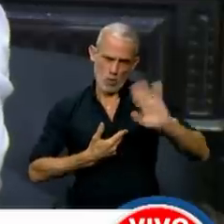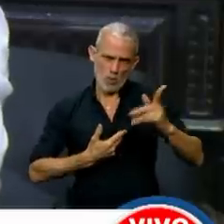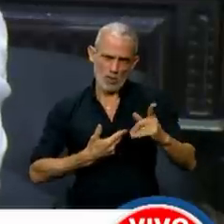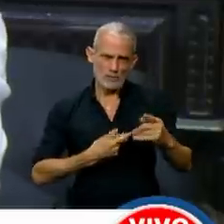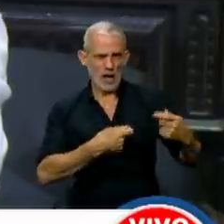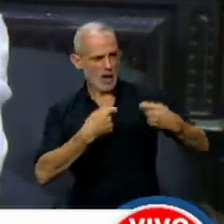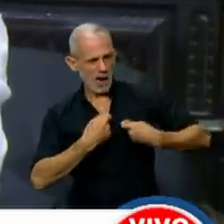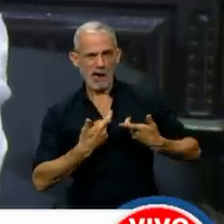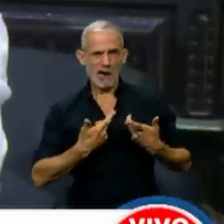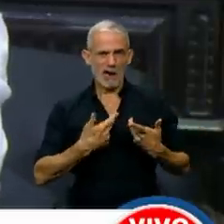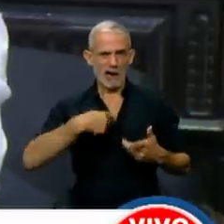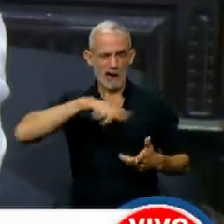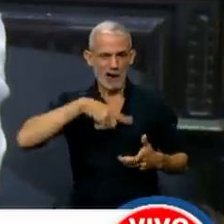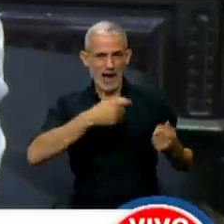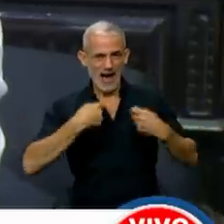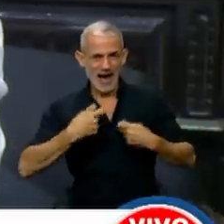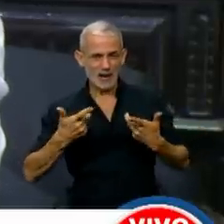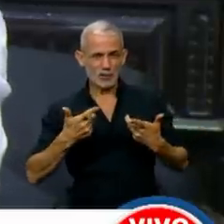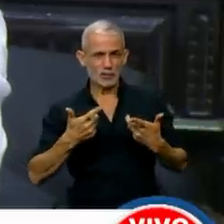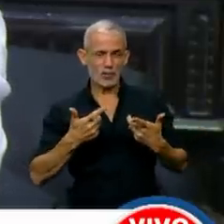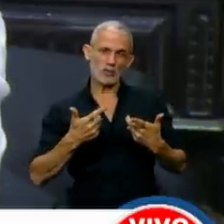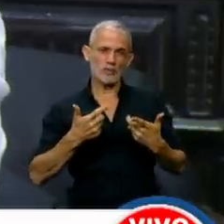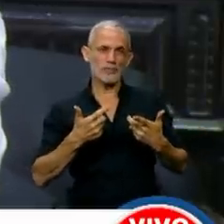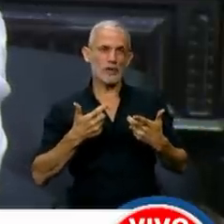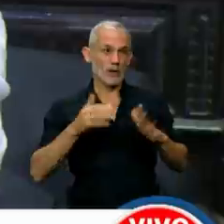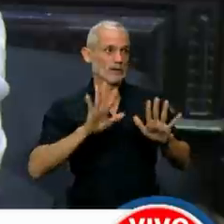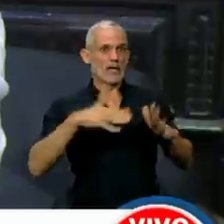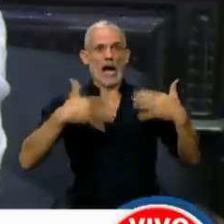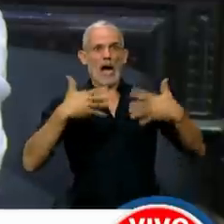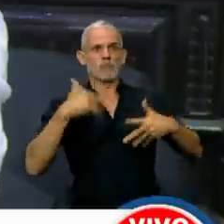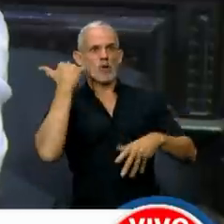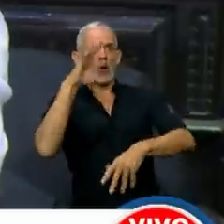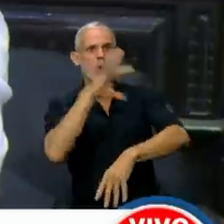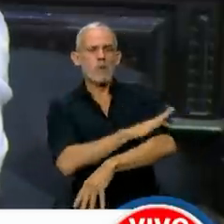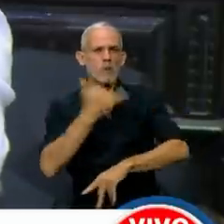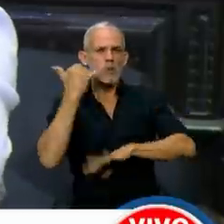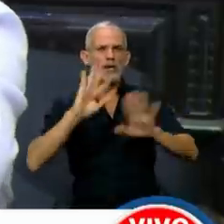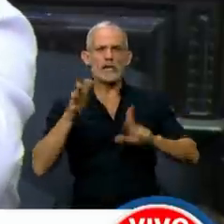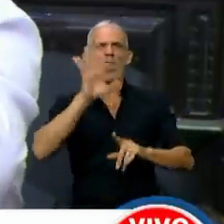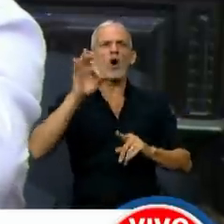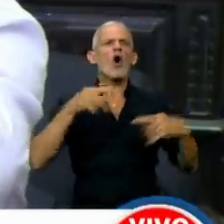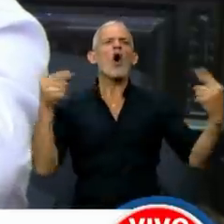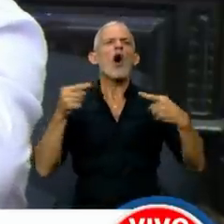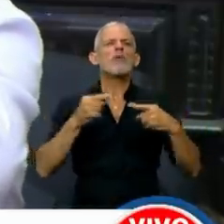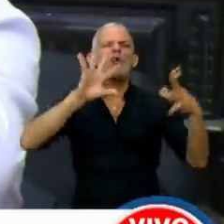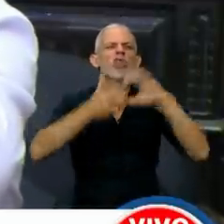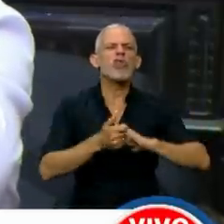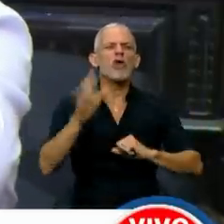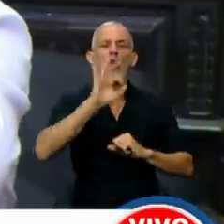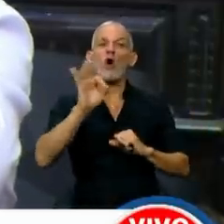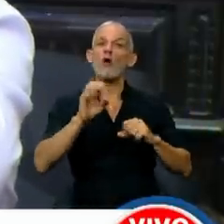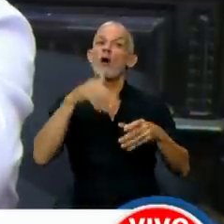pretender ponernos como contra la pared como diciendo o sos una oposición destructiva